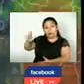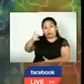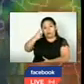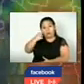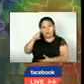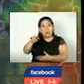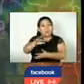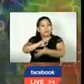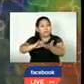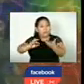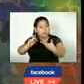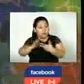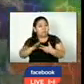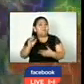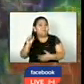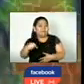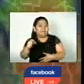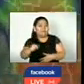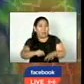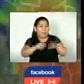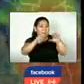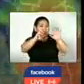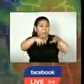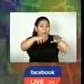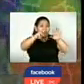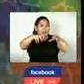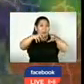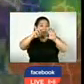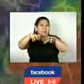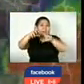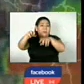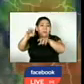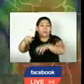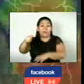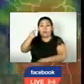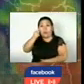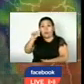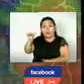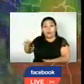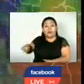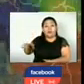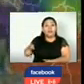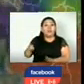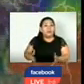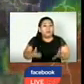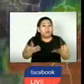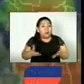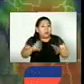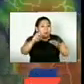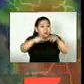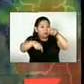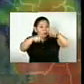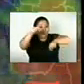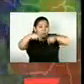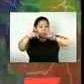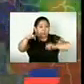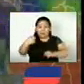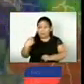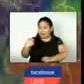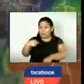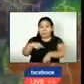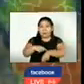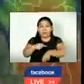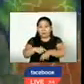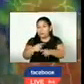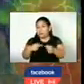Naturales aún continúa la actividad de lluvias en nuestro país las lluvias registradas en las últimas